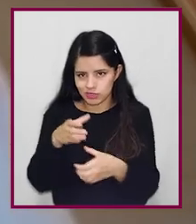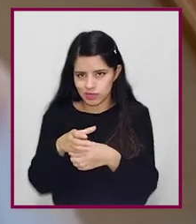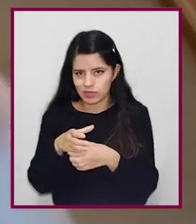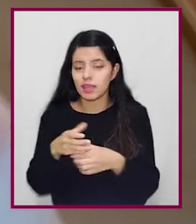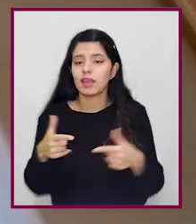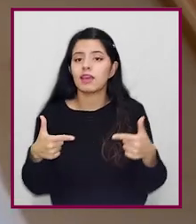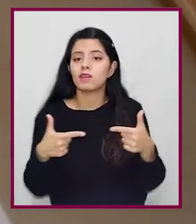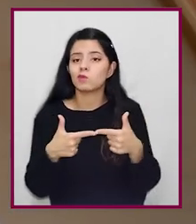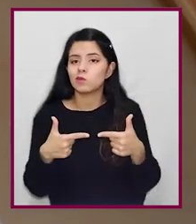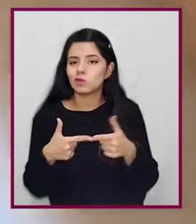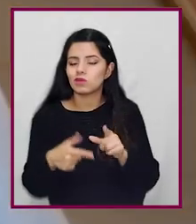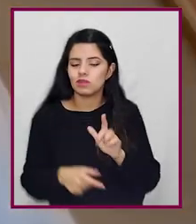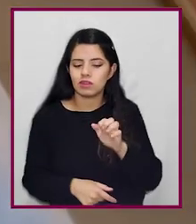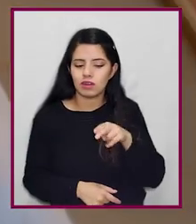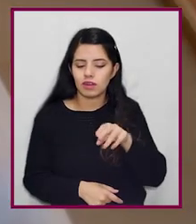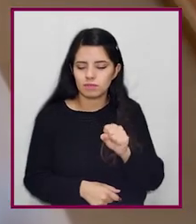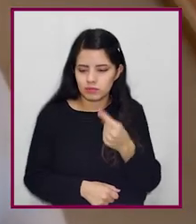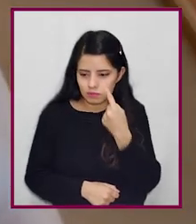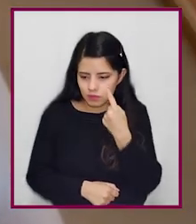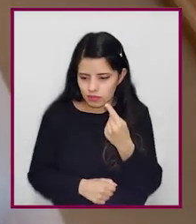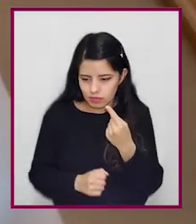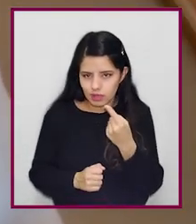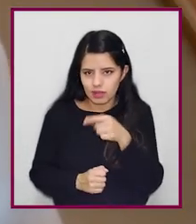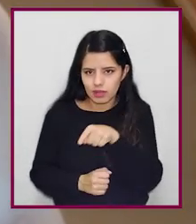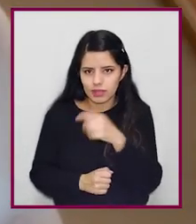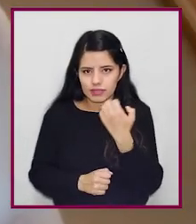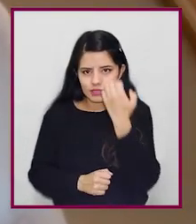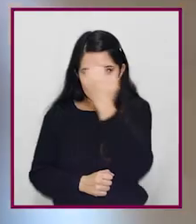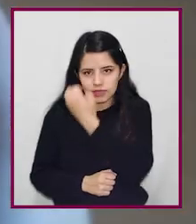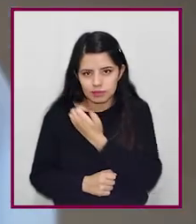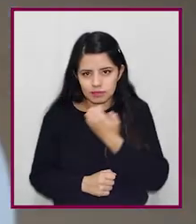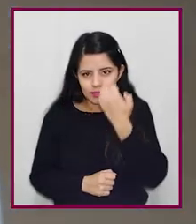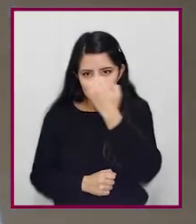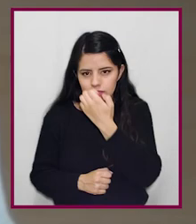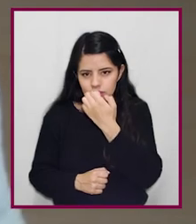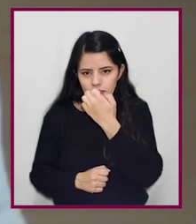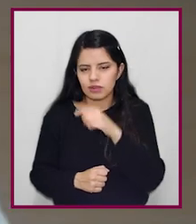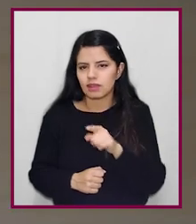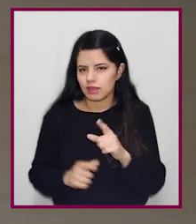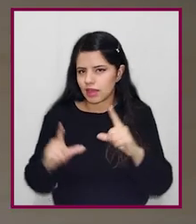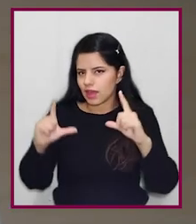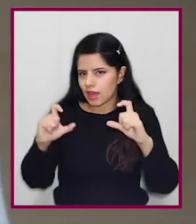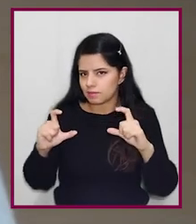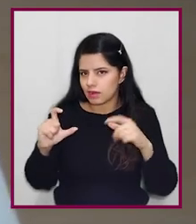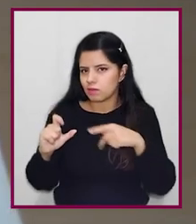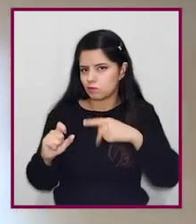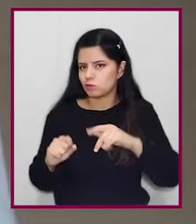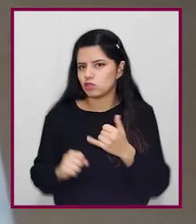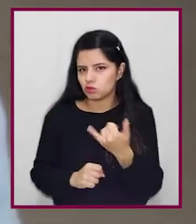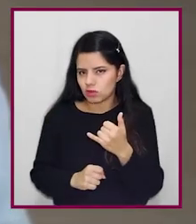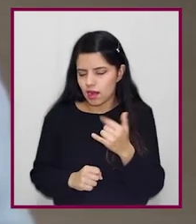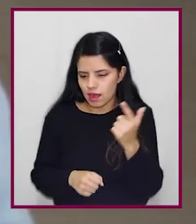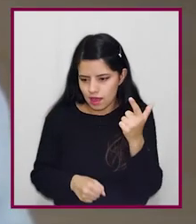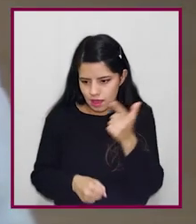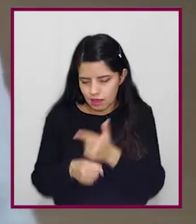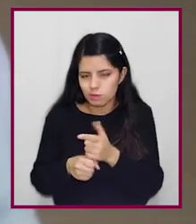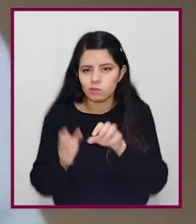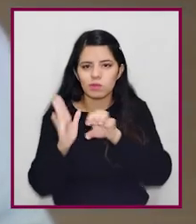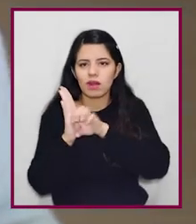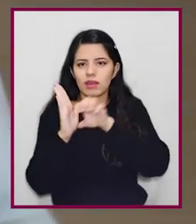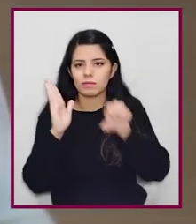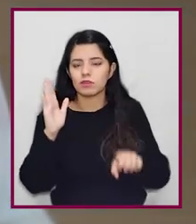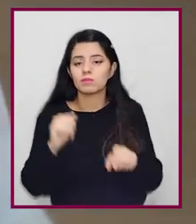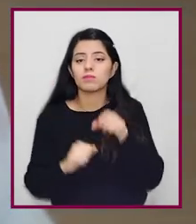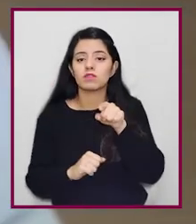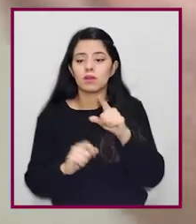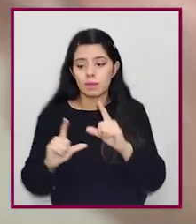de identificarlo, leer etiquetas o texto con su tecnología de escaneo por medio de la cámara de tu celular. Por ejemplo, si